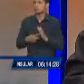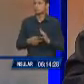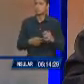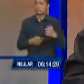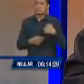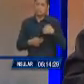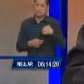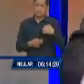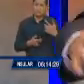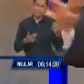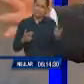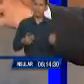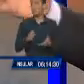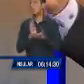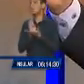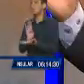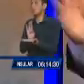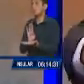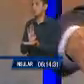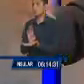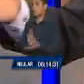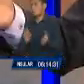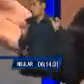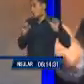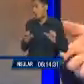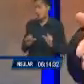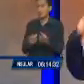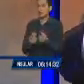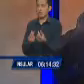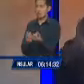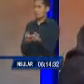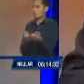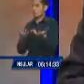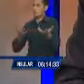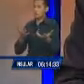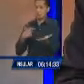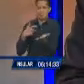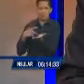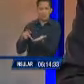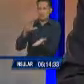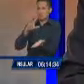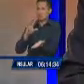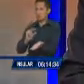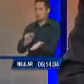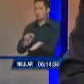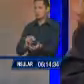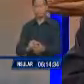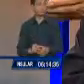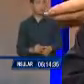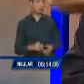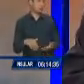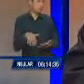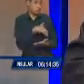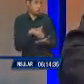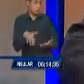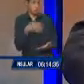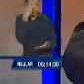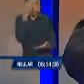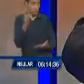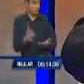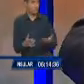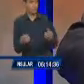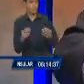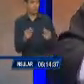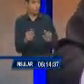decir, el IES está muy líquido, tiene mucha plata, no hay por qué darle plata, ¿no? Bueno, pues, lo preocupante sería que no tenga liquidez. Esa sería la